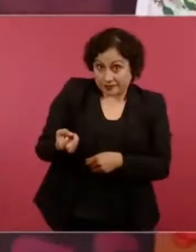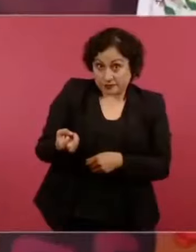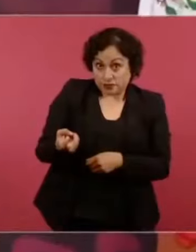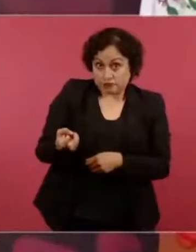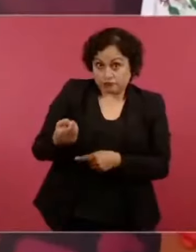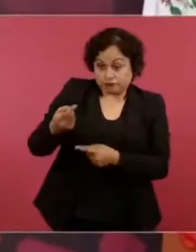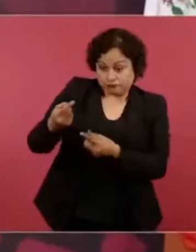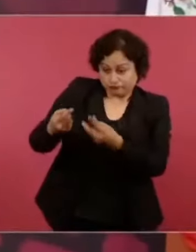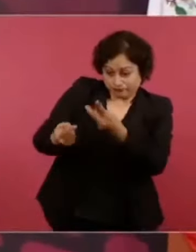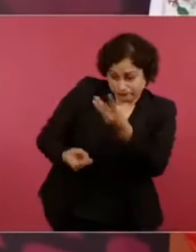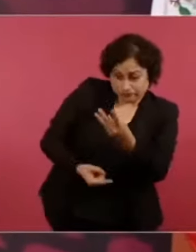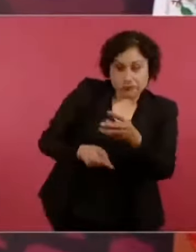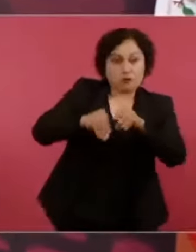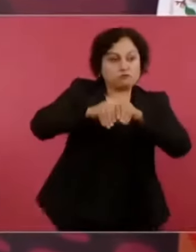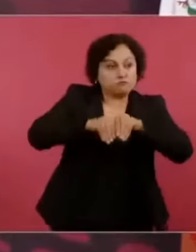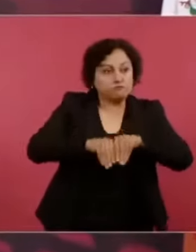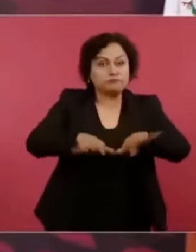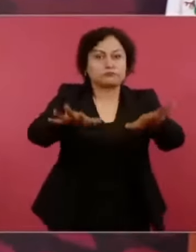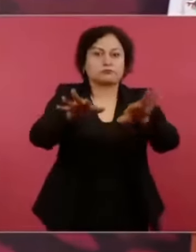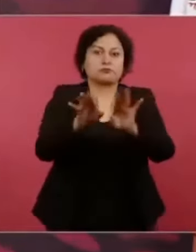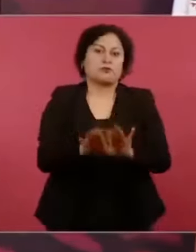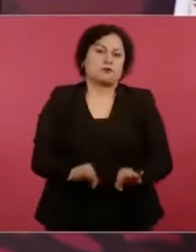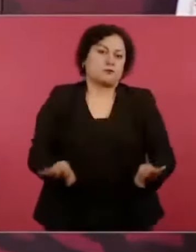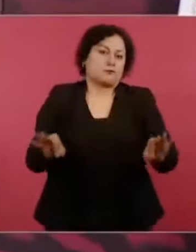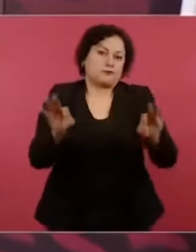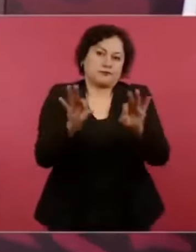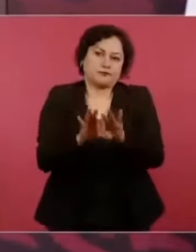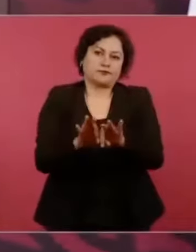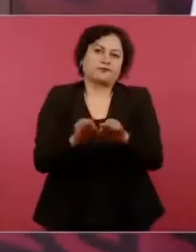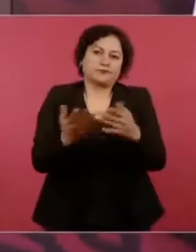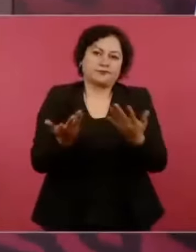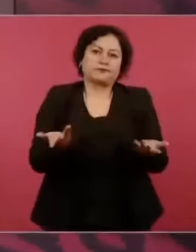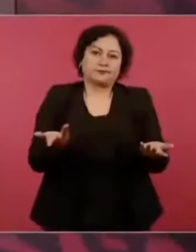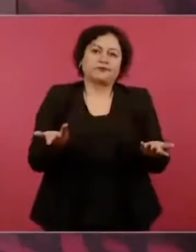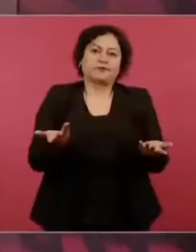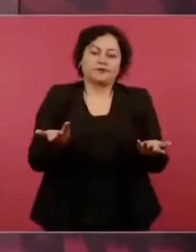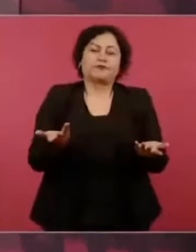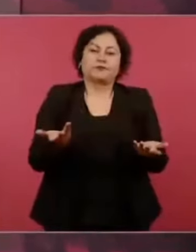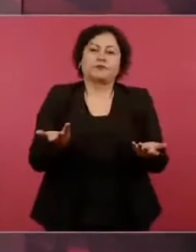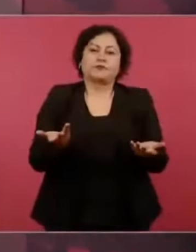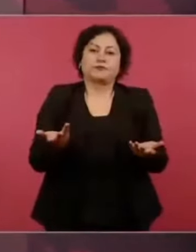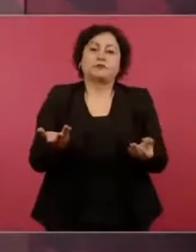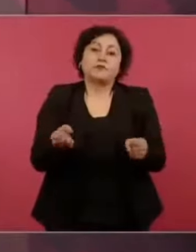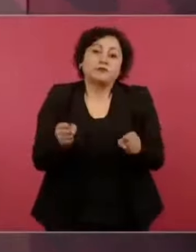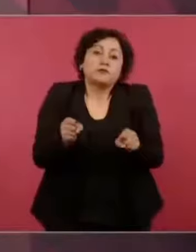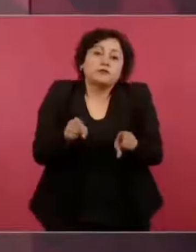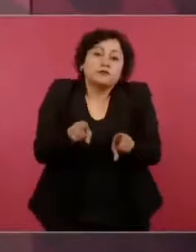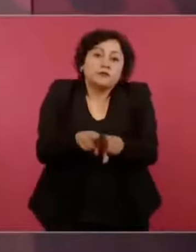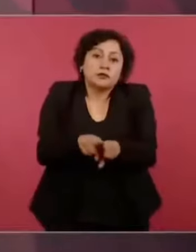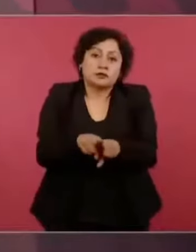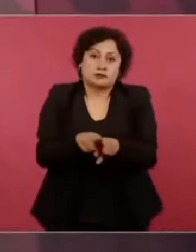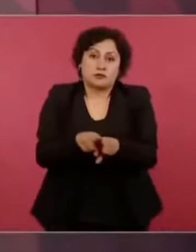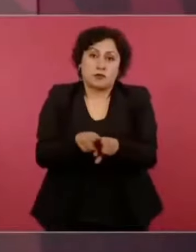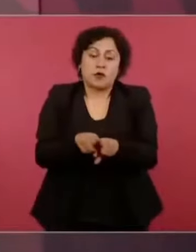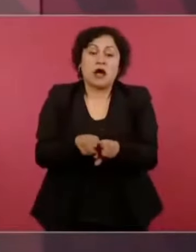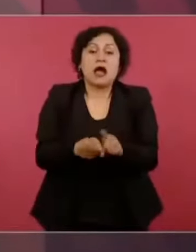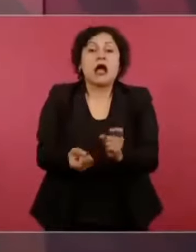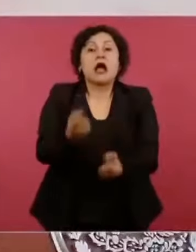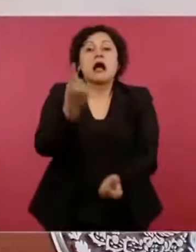todo esto y que incluso lo conozcan nuestros paisanos migrantes